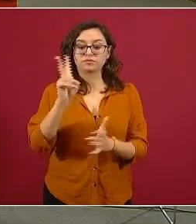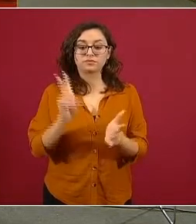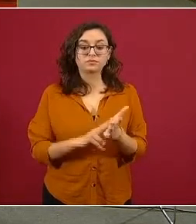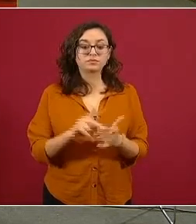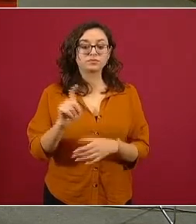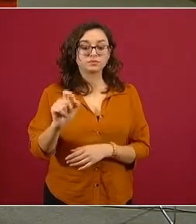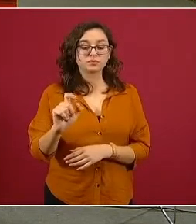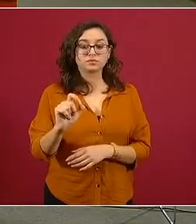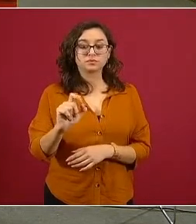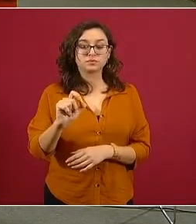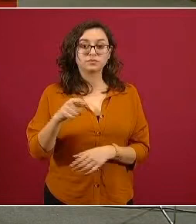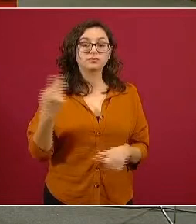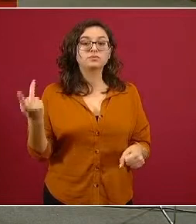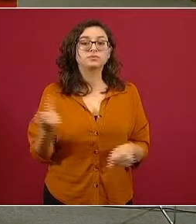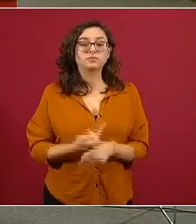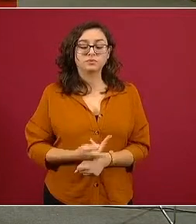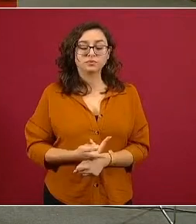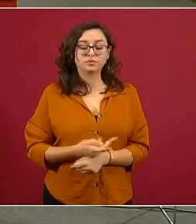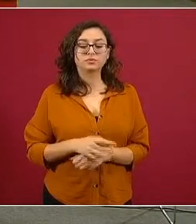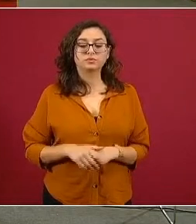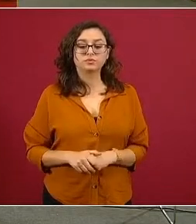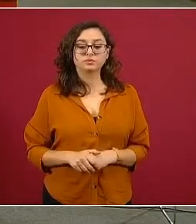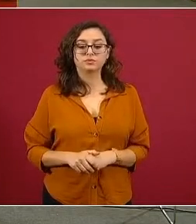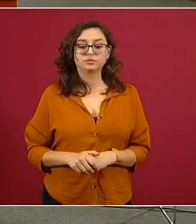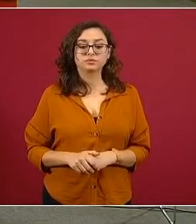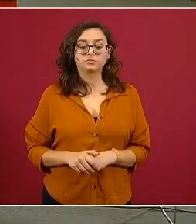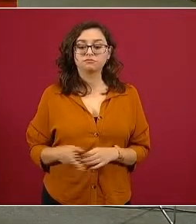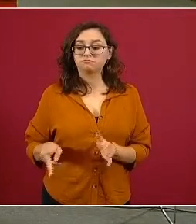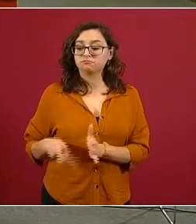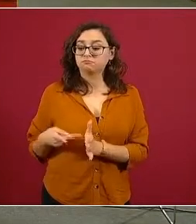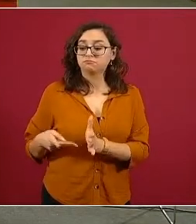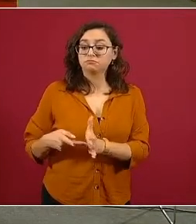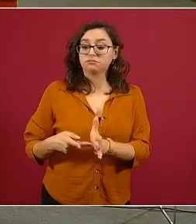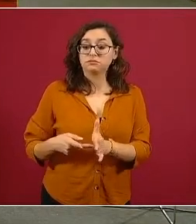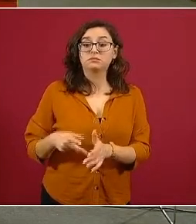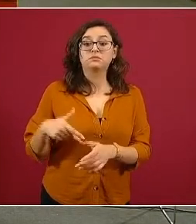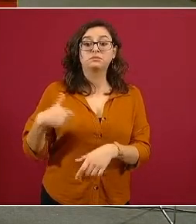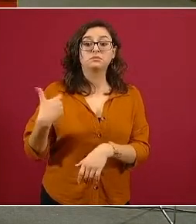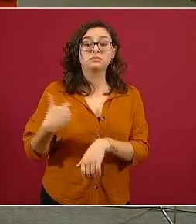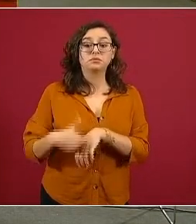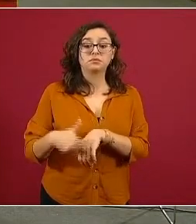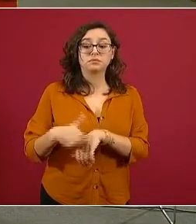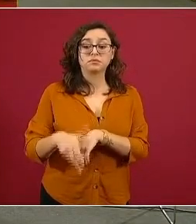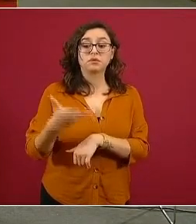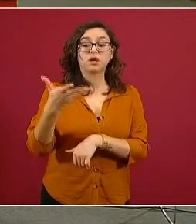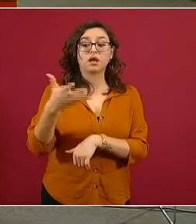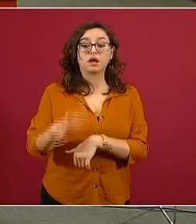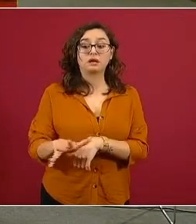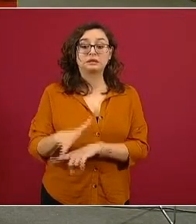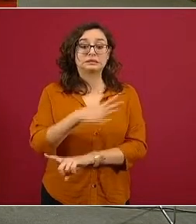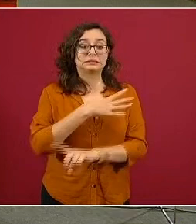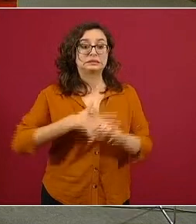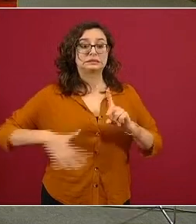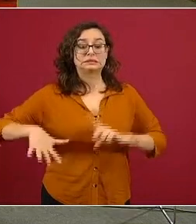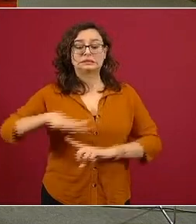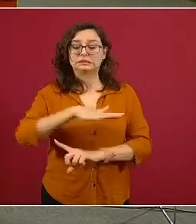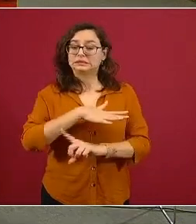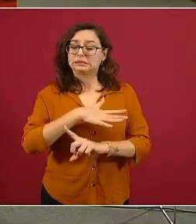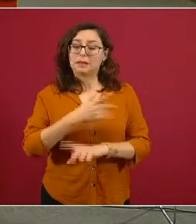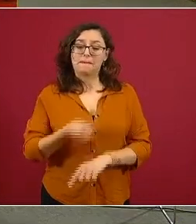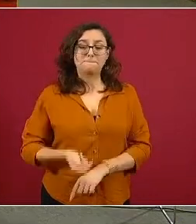2020. Es una edición que se va a llevar a cabo en circunstancias